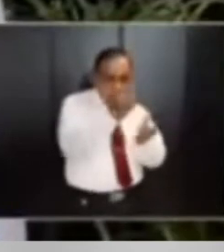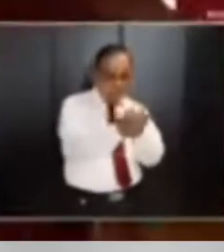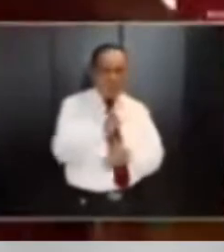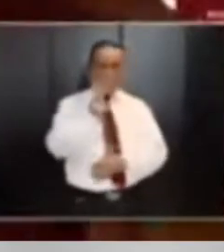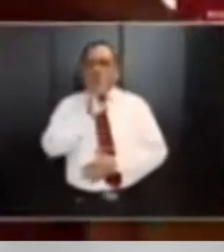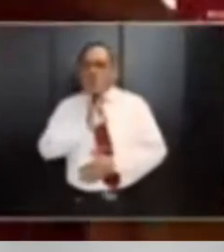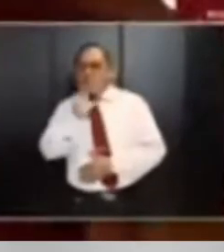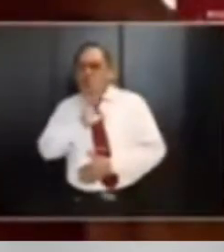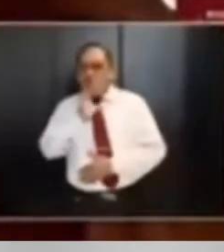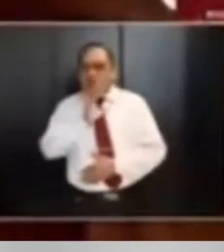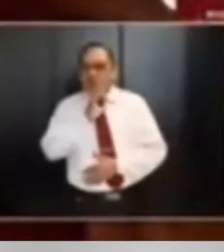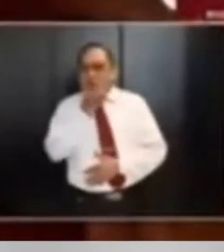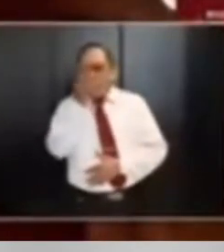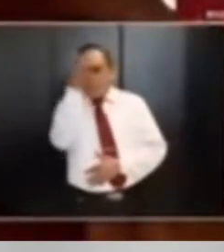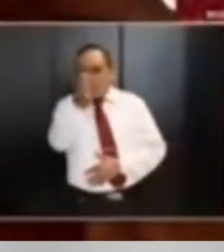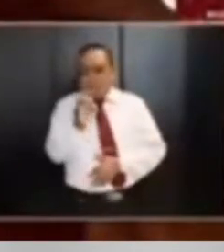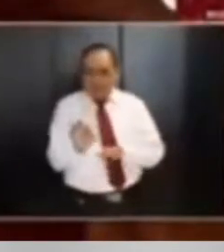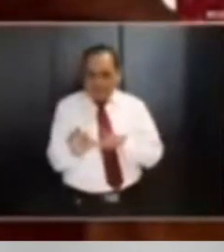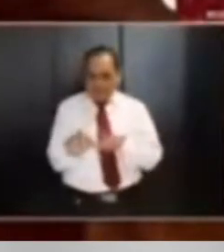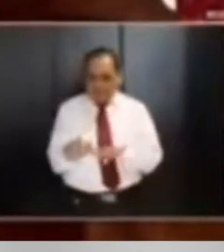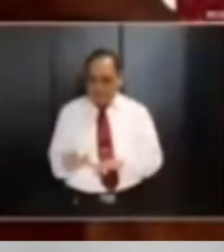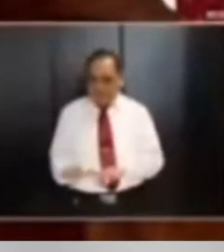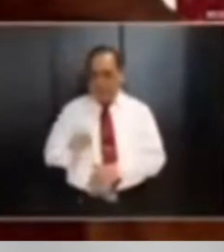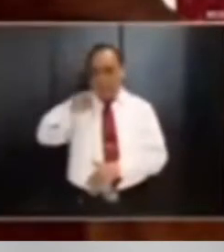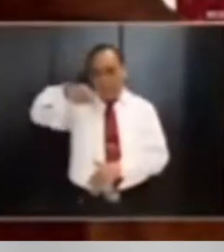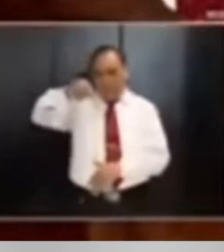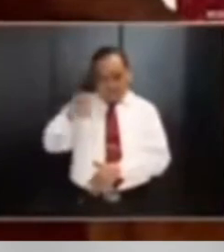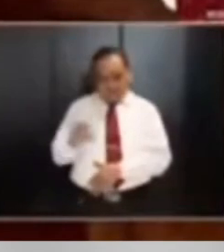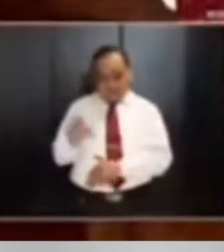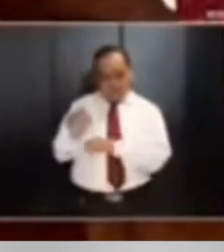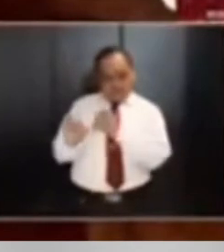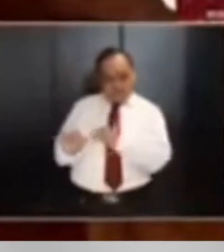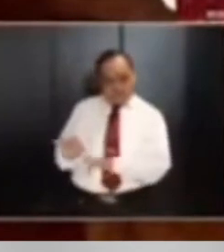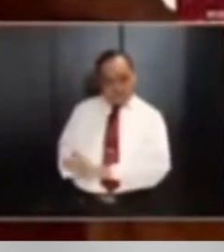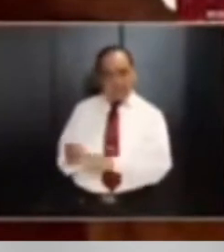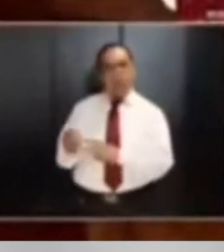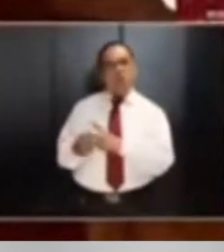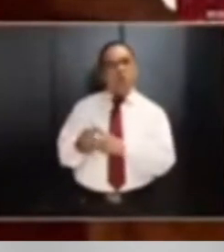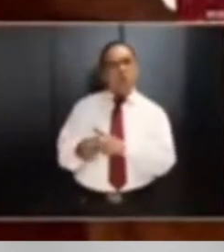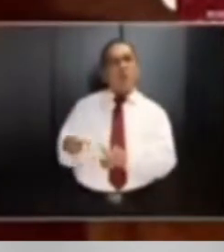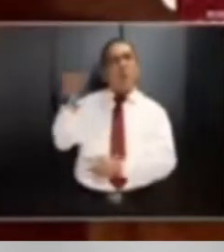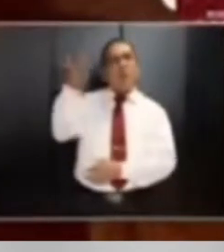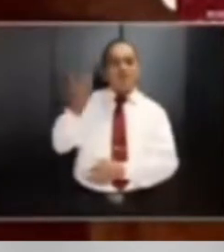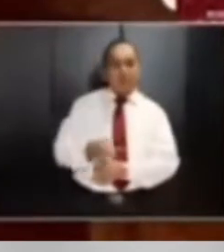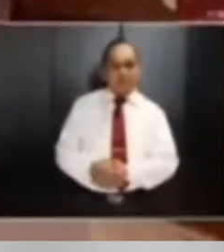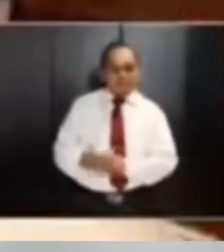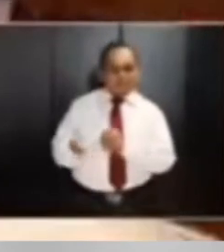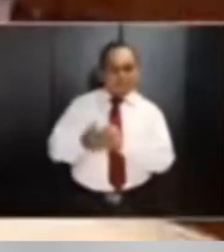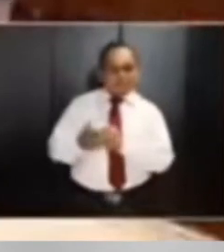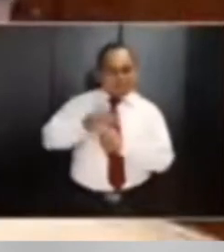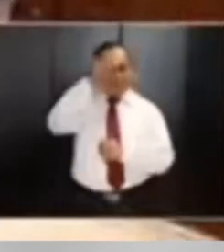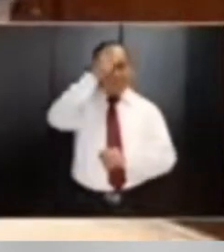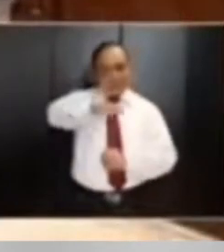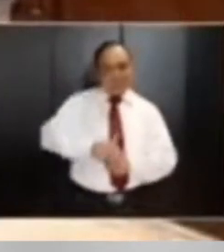morbosa se lo voy a escribir la línea que me diga si es cierto que tanto lo sabremos muy pronto lo sabremos y de hecho